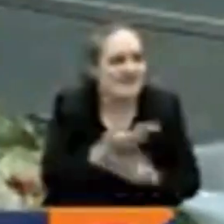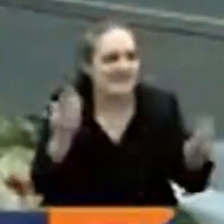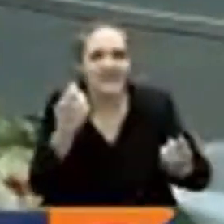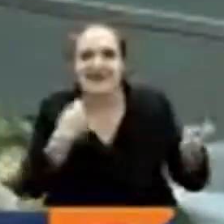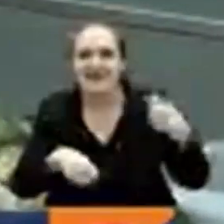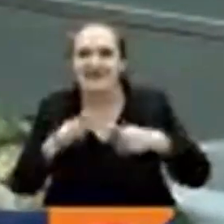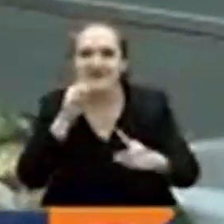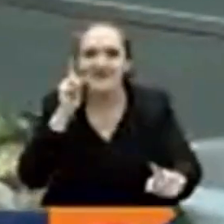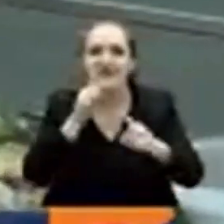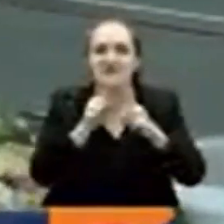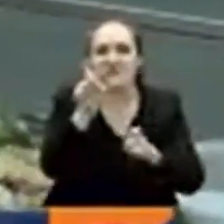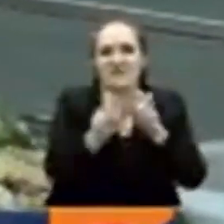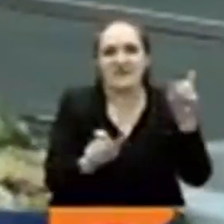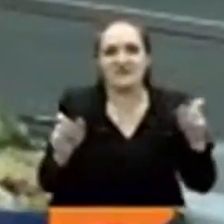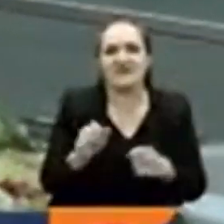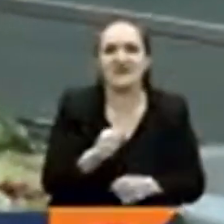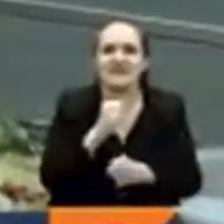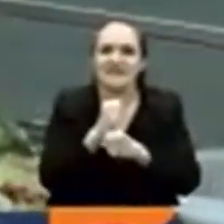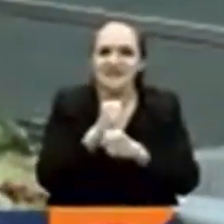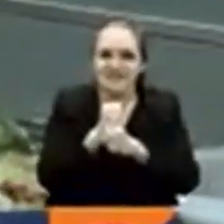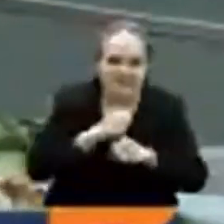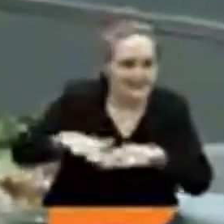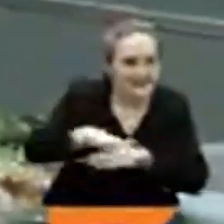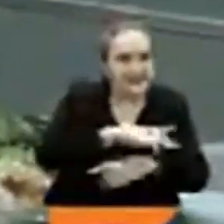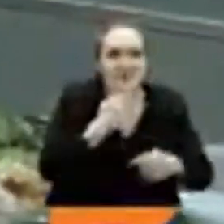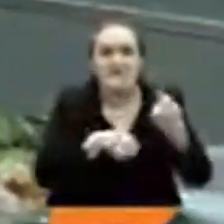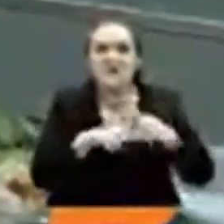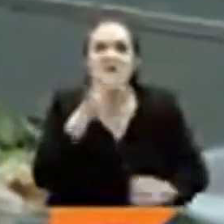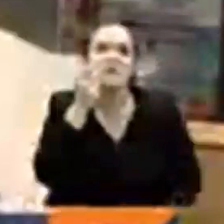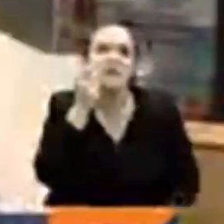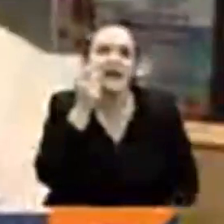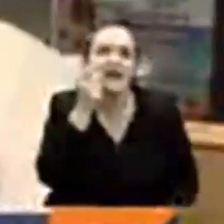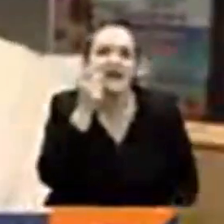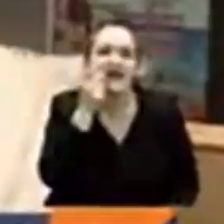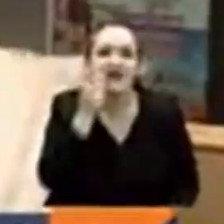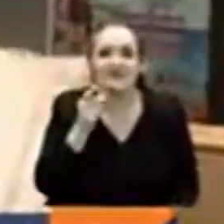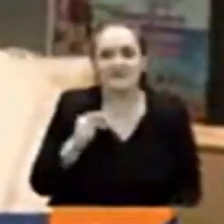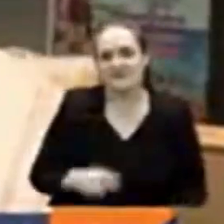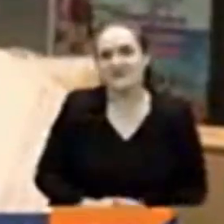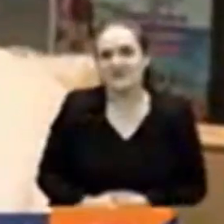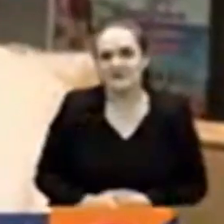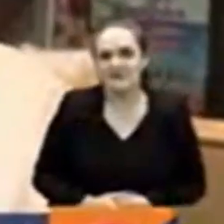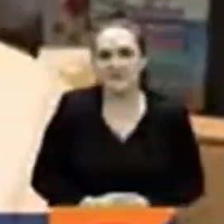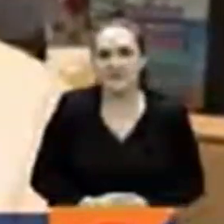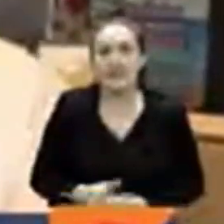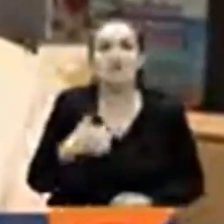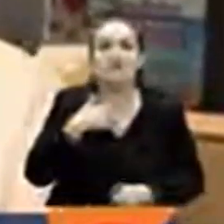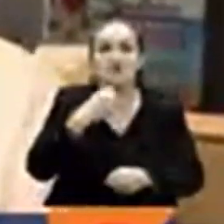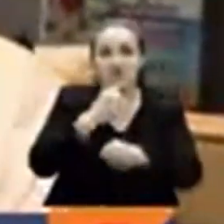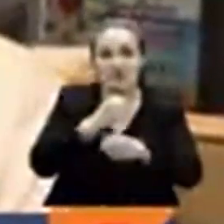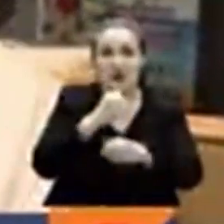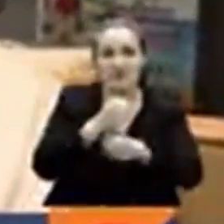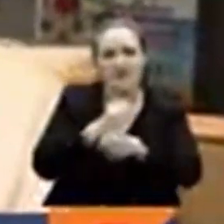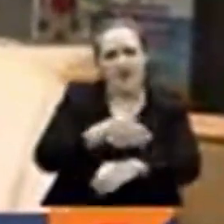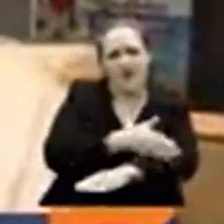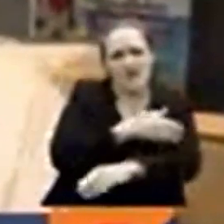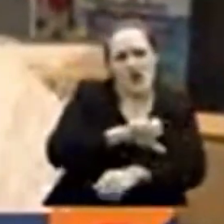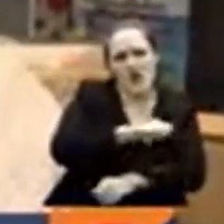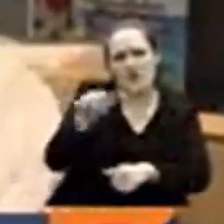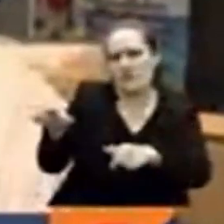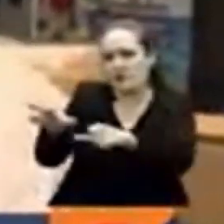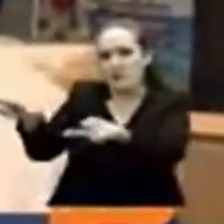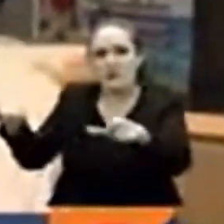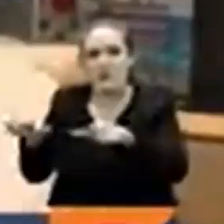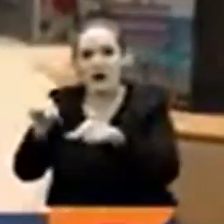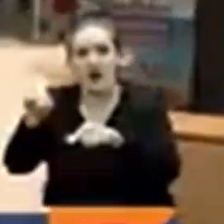del Deportivo Pereira. Las delicias de Chile, ese es el nombre de su puesto. Yo trabajé en el circo de la Chilindrina y entonces ahí